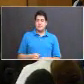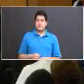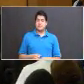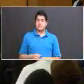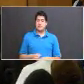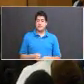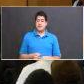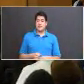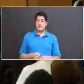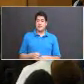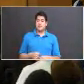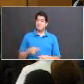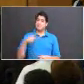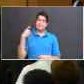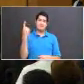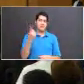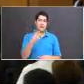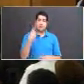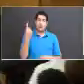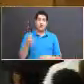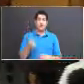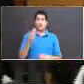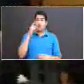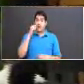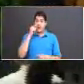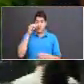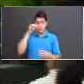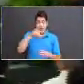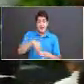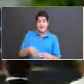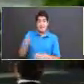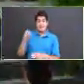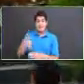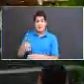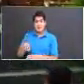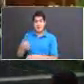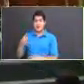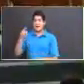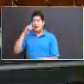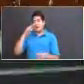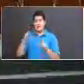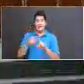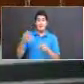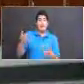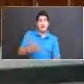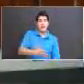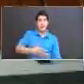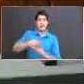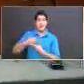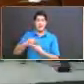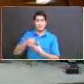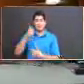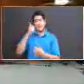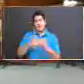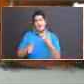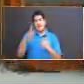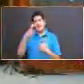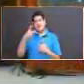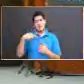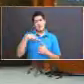Pues si todo lo que el hombre sembrar, eso también segará. Entonces, ¿no será que cada vez que nosotros tomamos la Santa Cena,